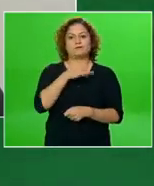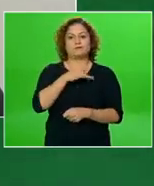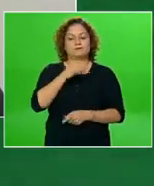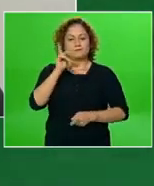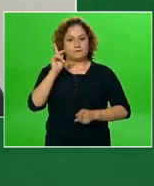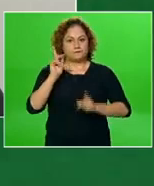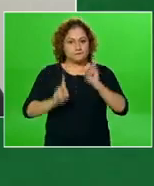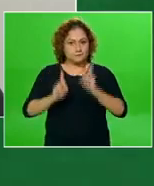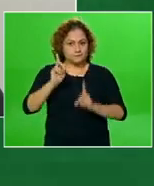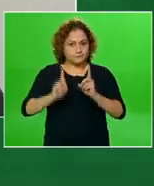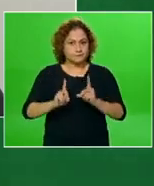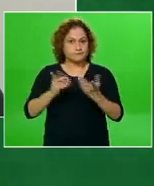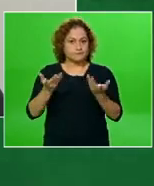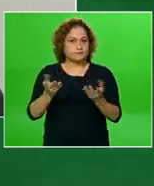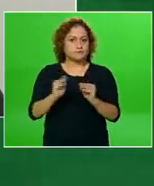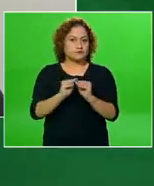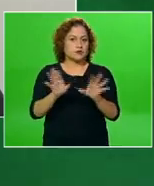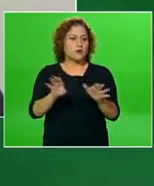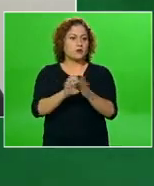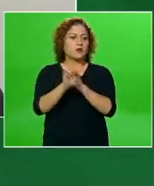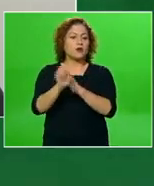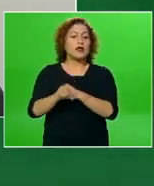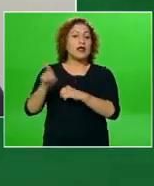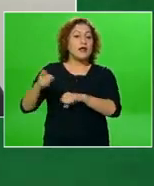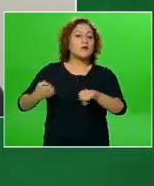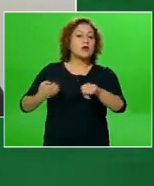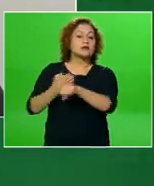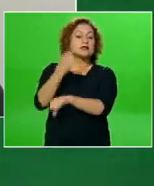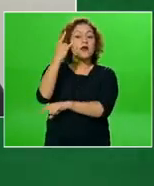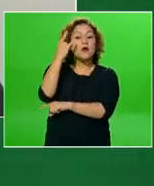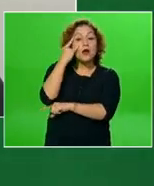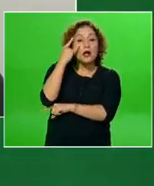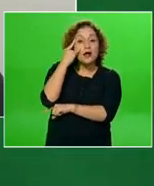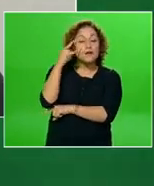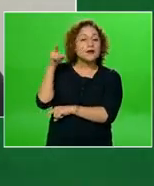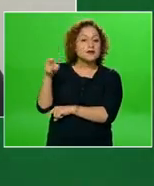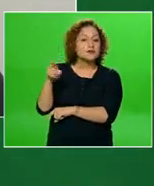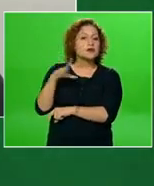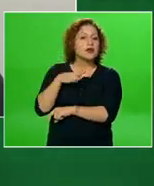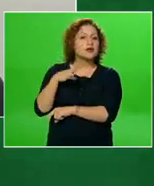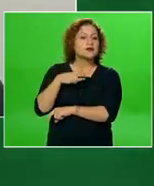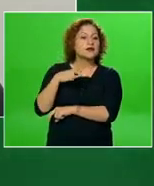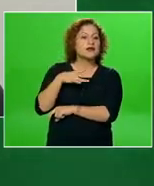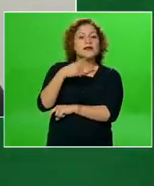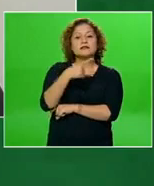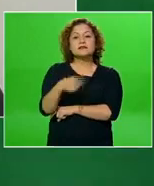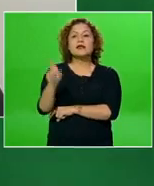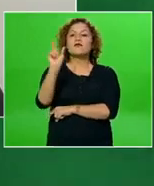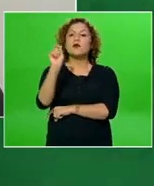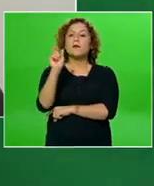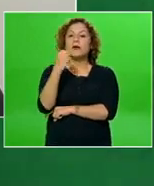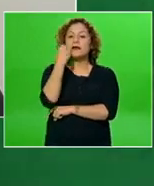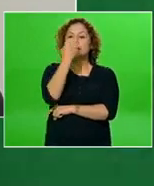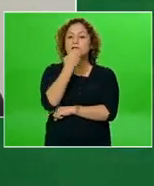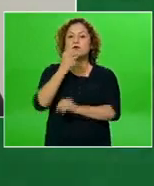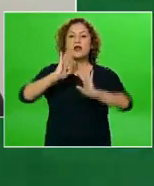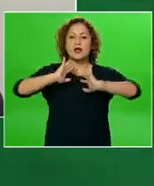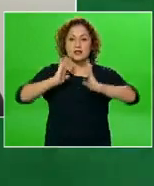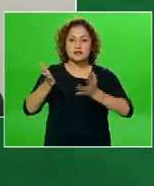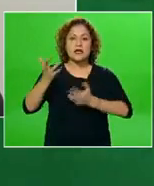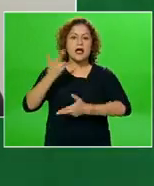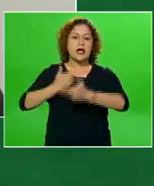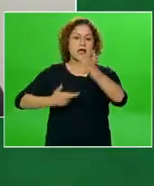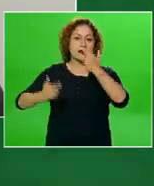en el estado de campeche donde un poco más de 120 escuelas han reactivado esta